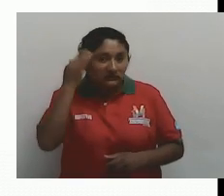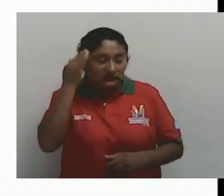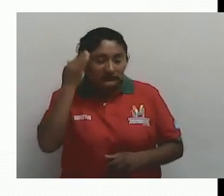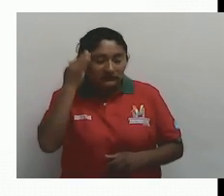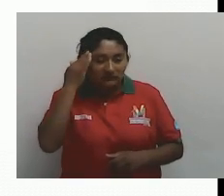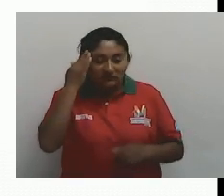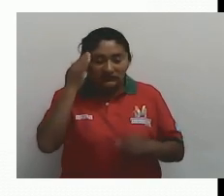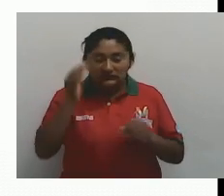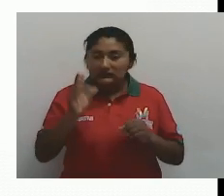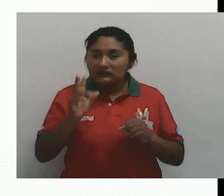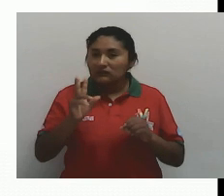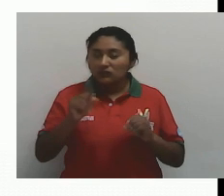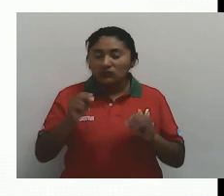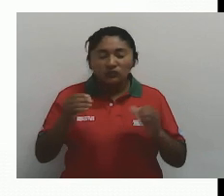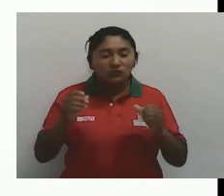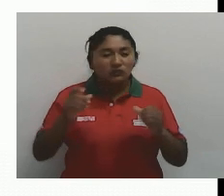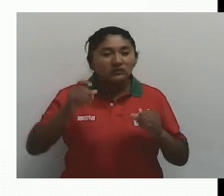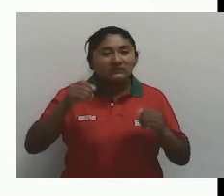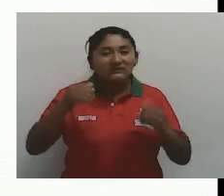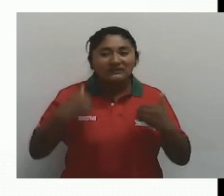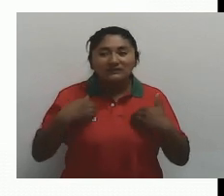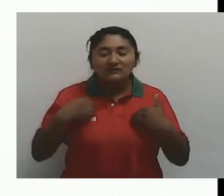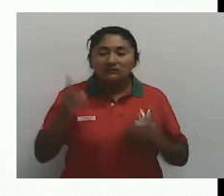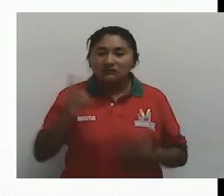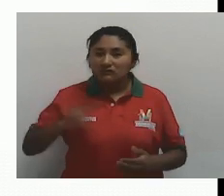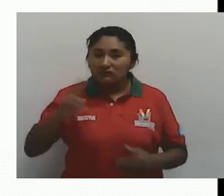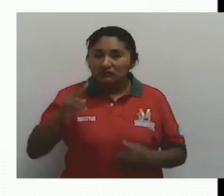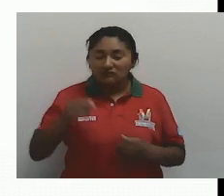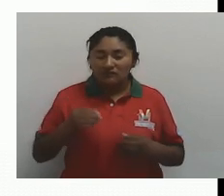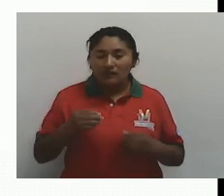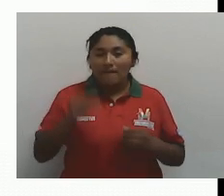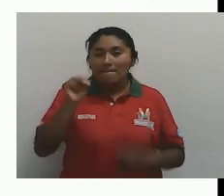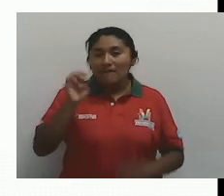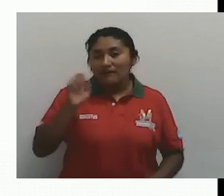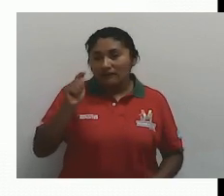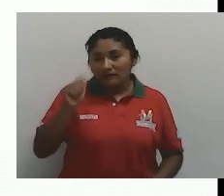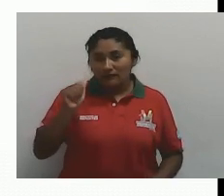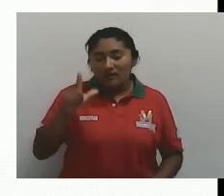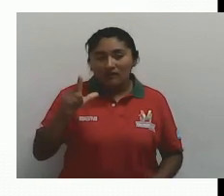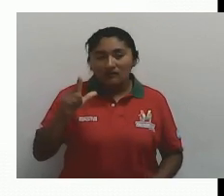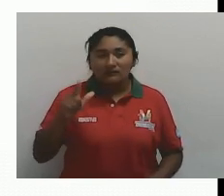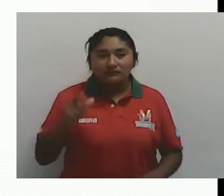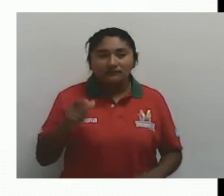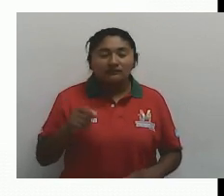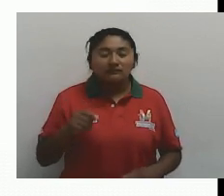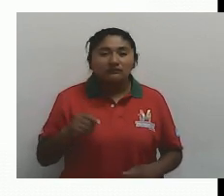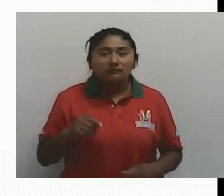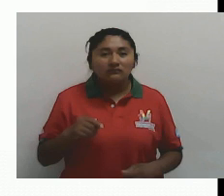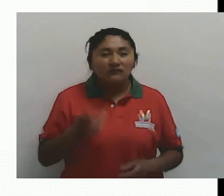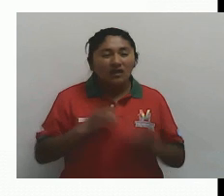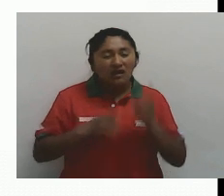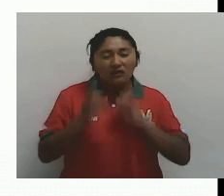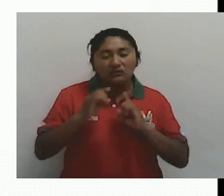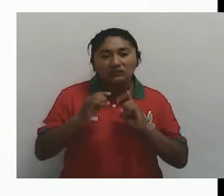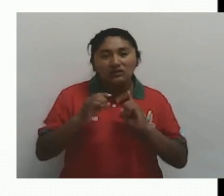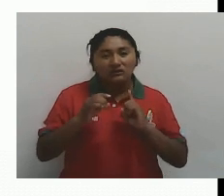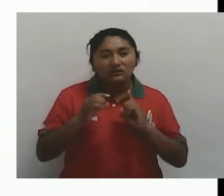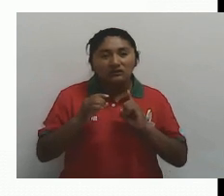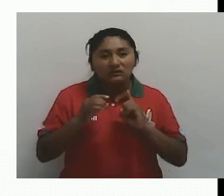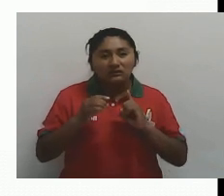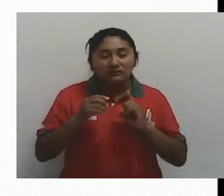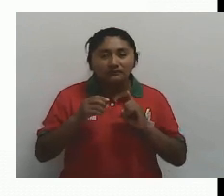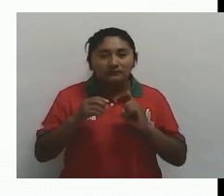qué. Y entonces seguimos con la duda y resulta que había sido solo porque la malla de nuestro competidor en el